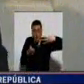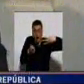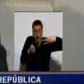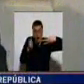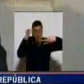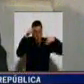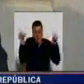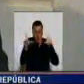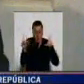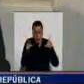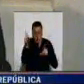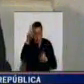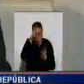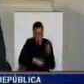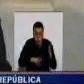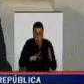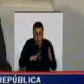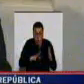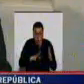Pues,